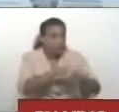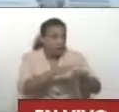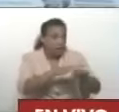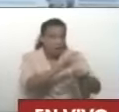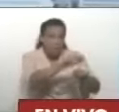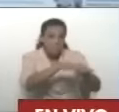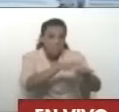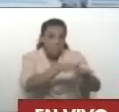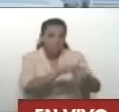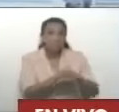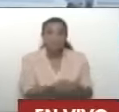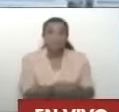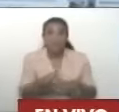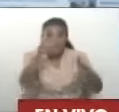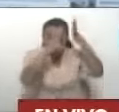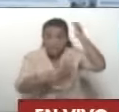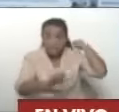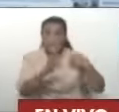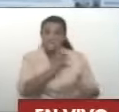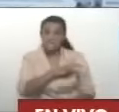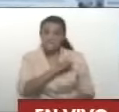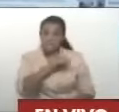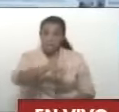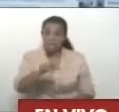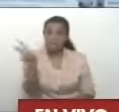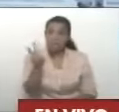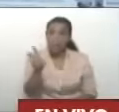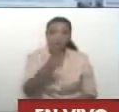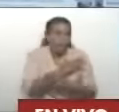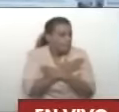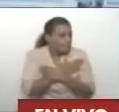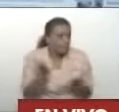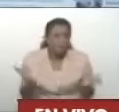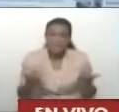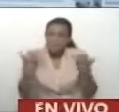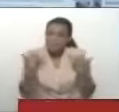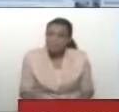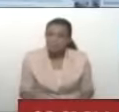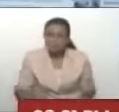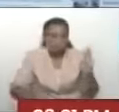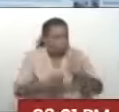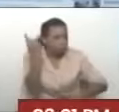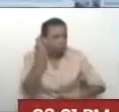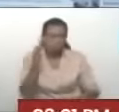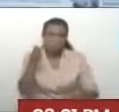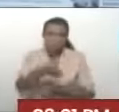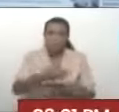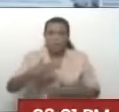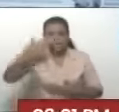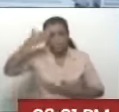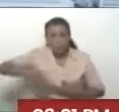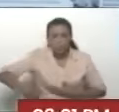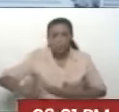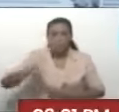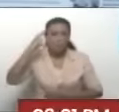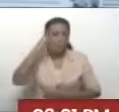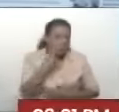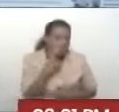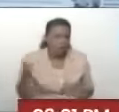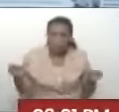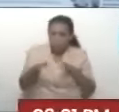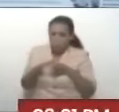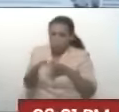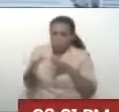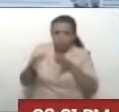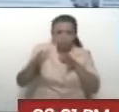a la Cancillería de Chile la disposición inmediata de la Fuerza de Tarea Simón Bolívar